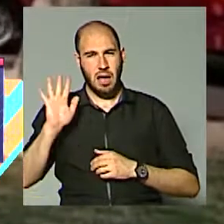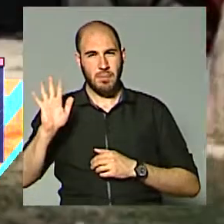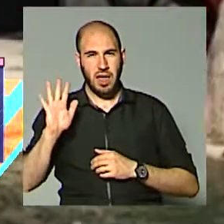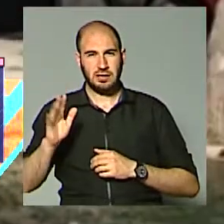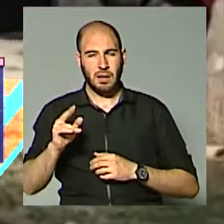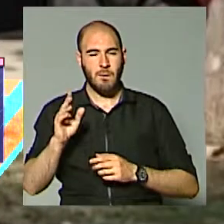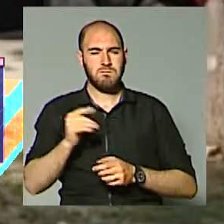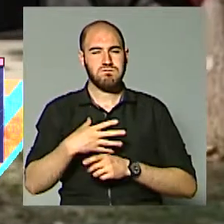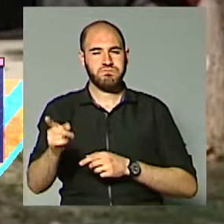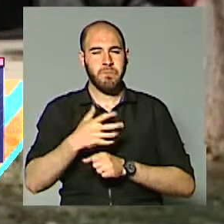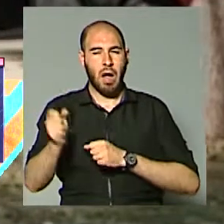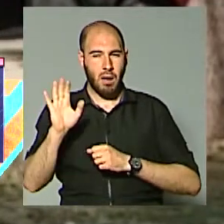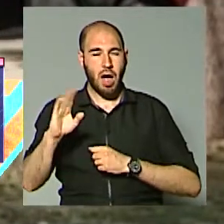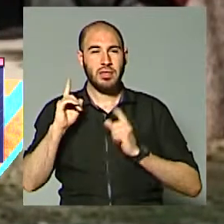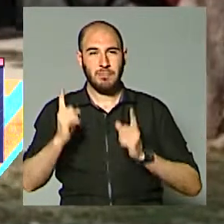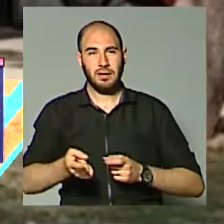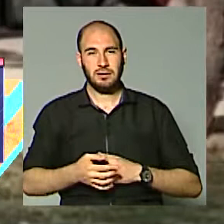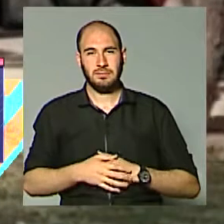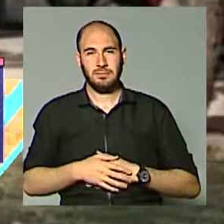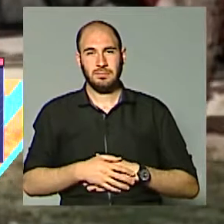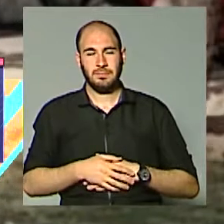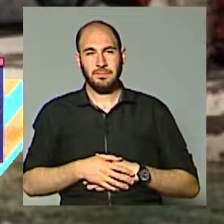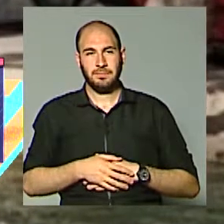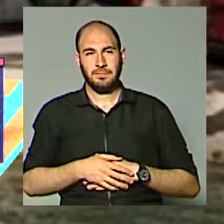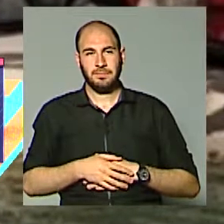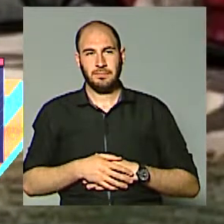de muerte, cuando